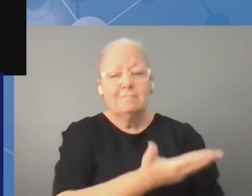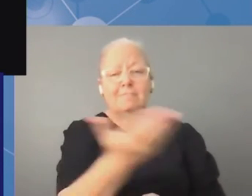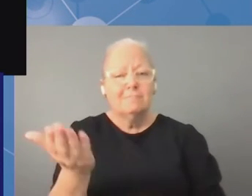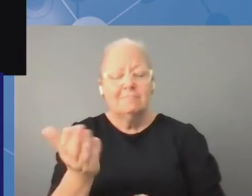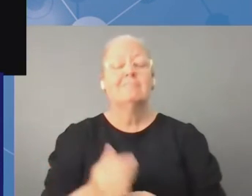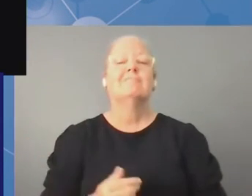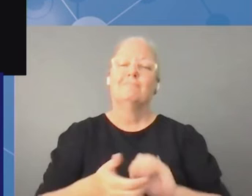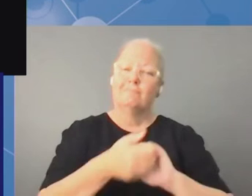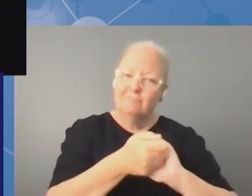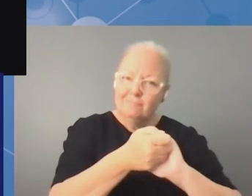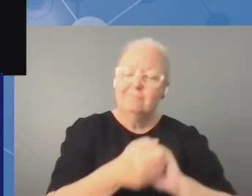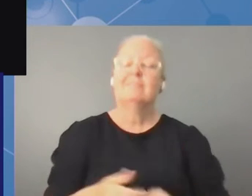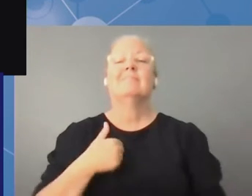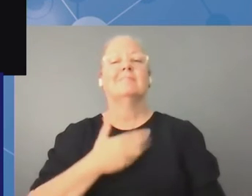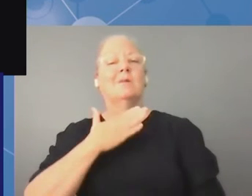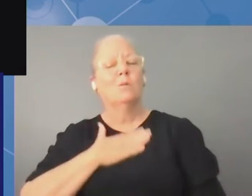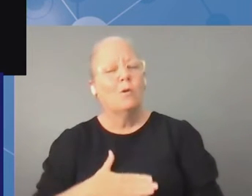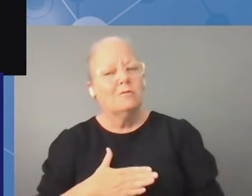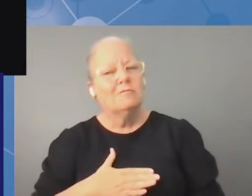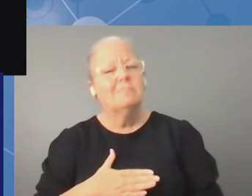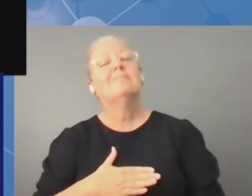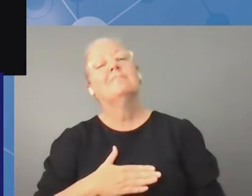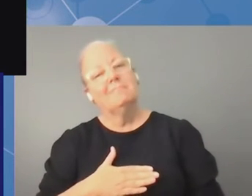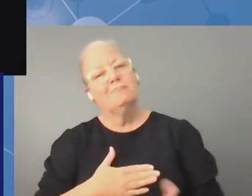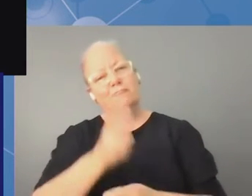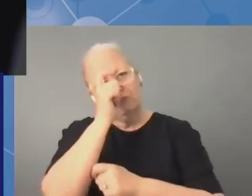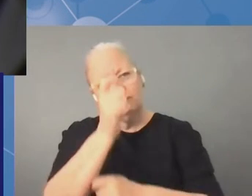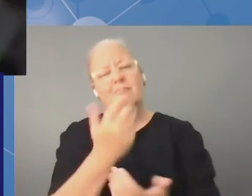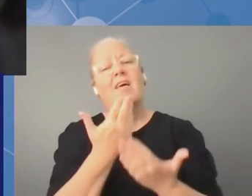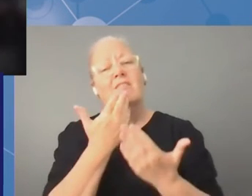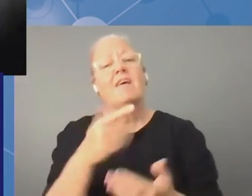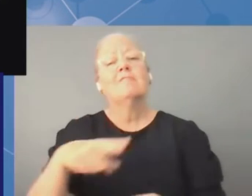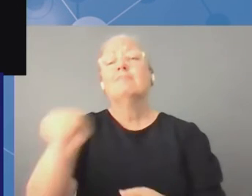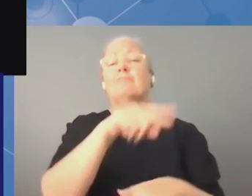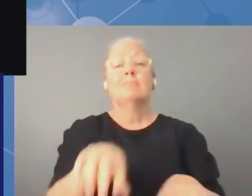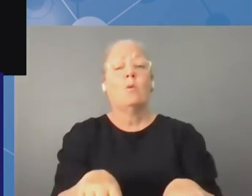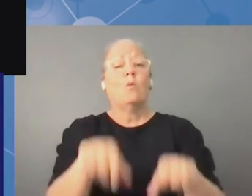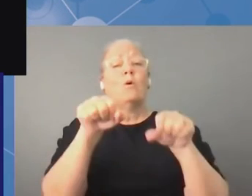Estimadas compañeras, estimados compañeros, me gustaría agradecer al país anfitrión